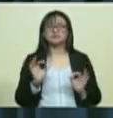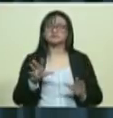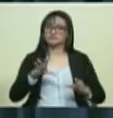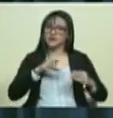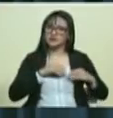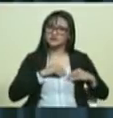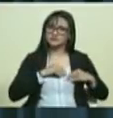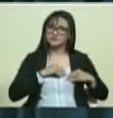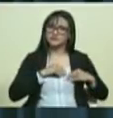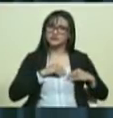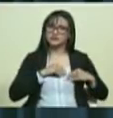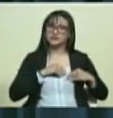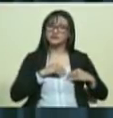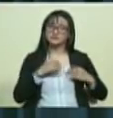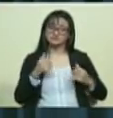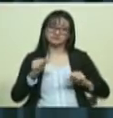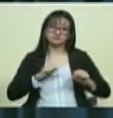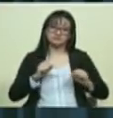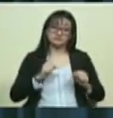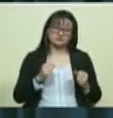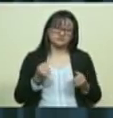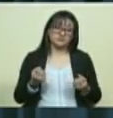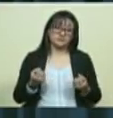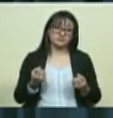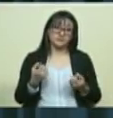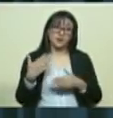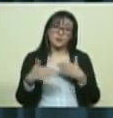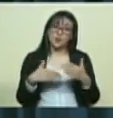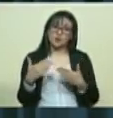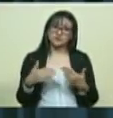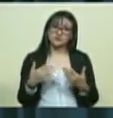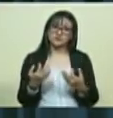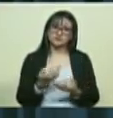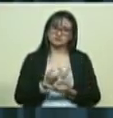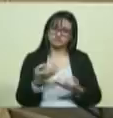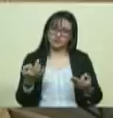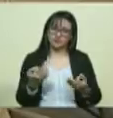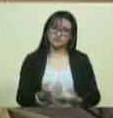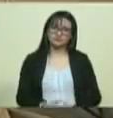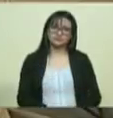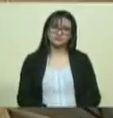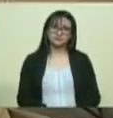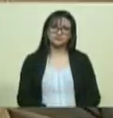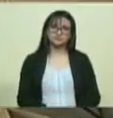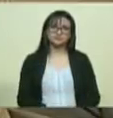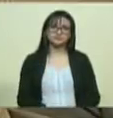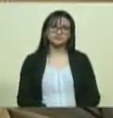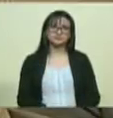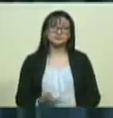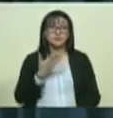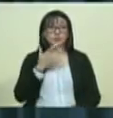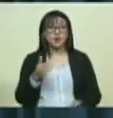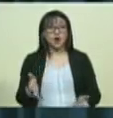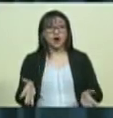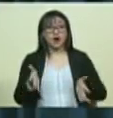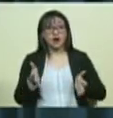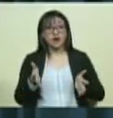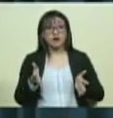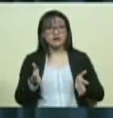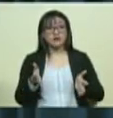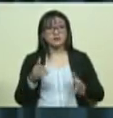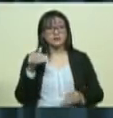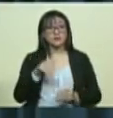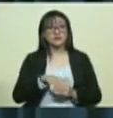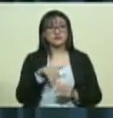y en consecuencia actuaremos para que se dé este proceso de transición en ese caso ahora bien si ganamos si ganamos